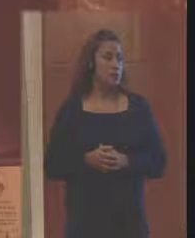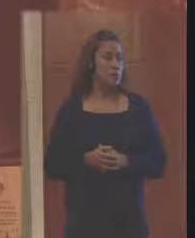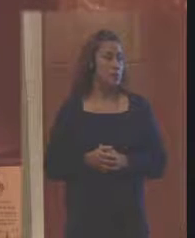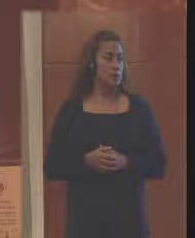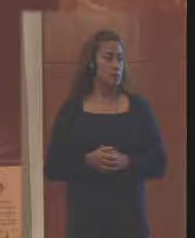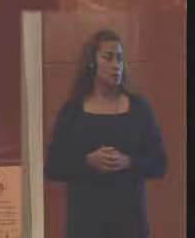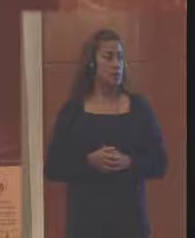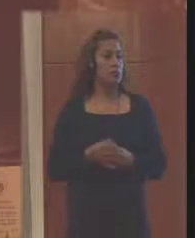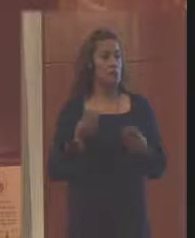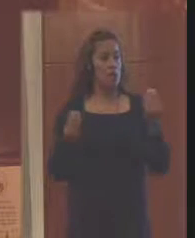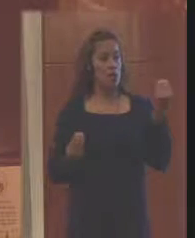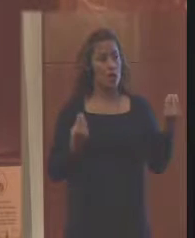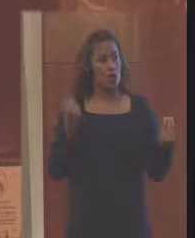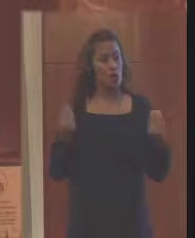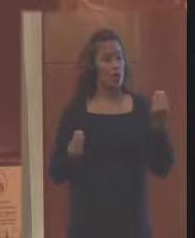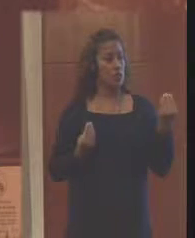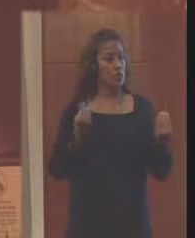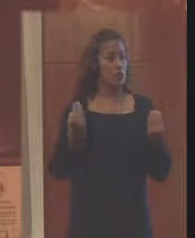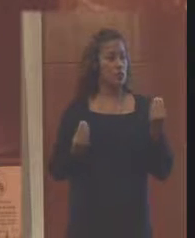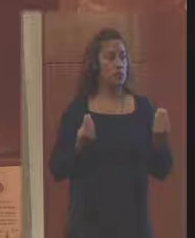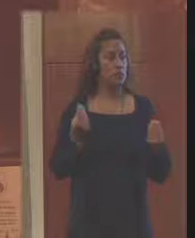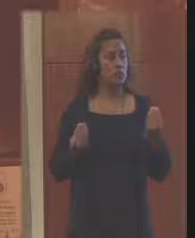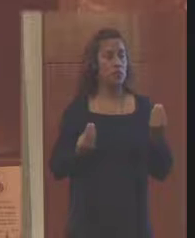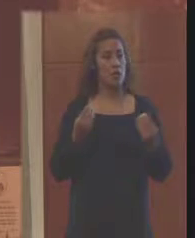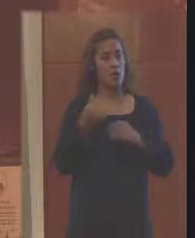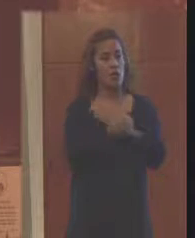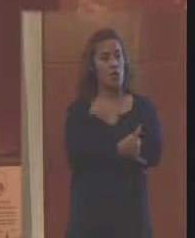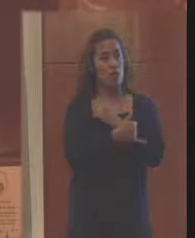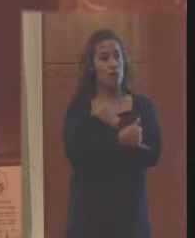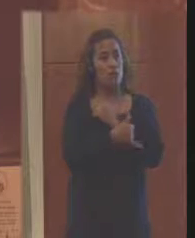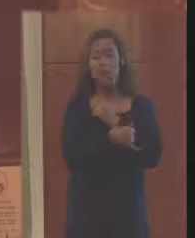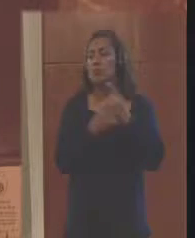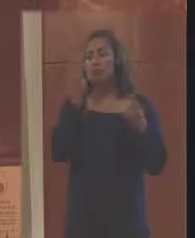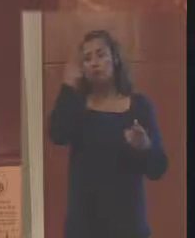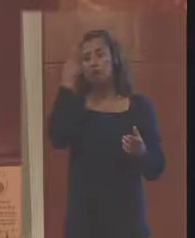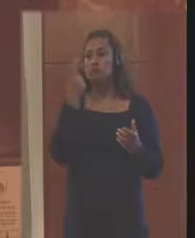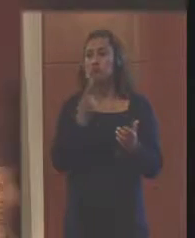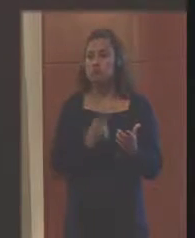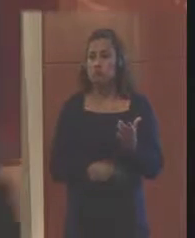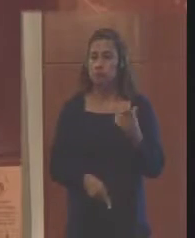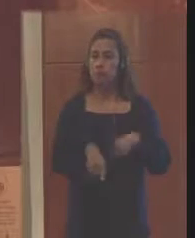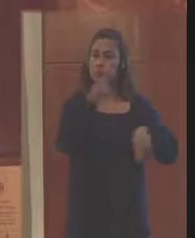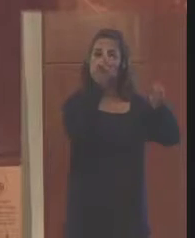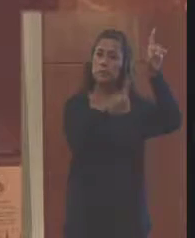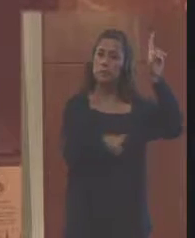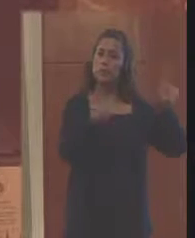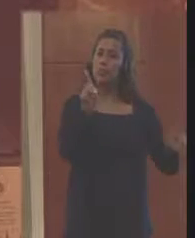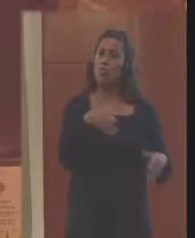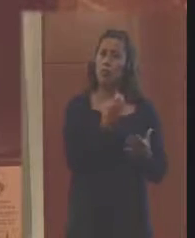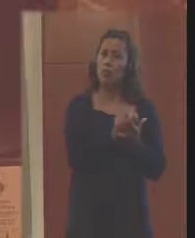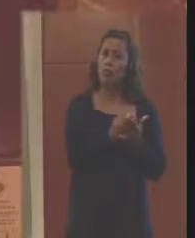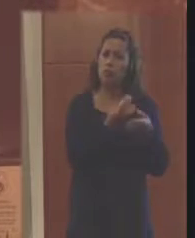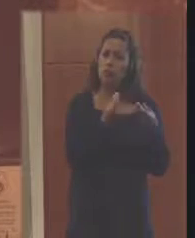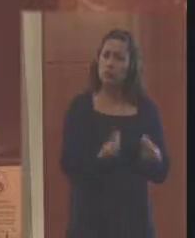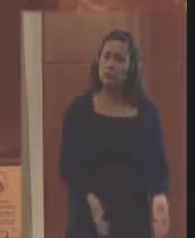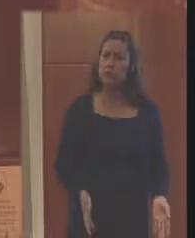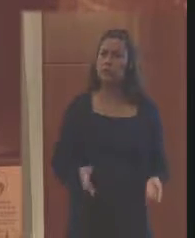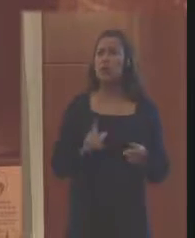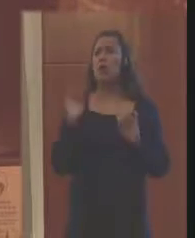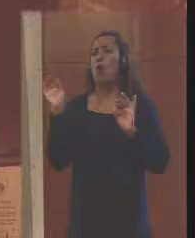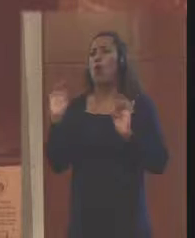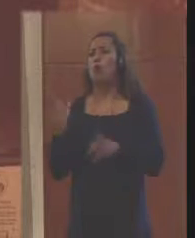¿Y qué están haciendo los países entonces para disminuir la brecha que existe entre las pérdidas económicas y las